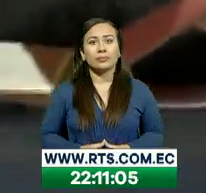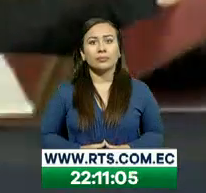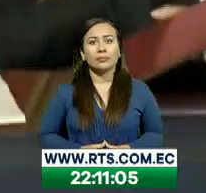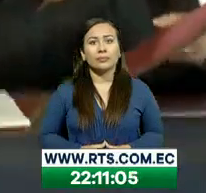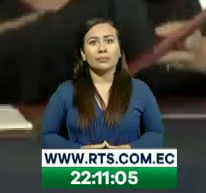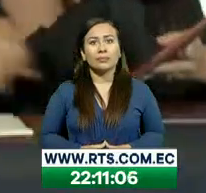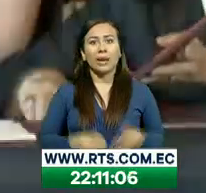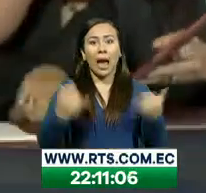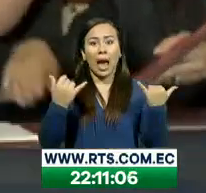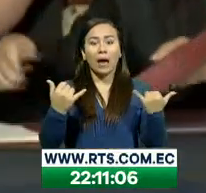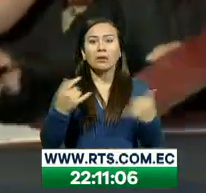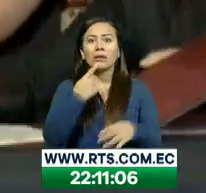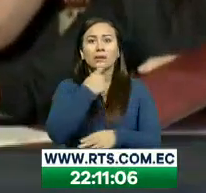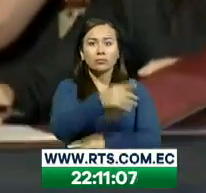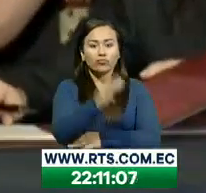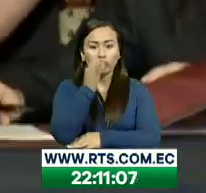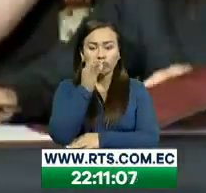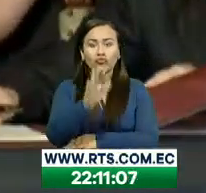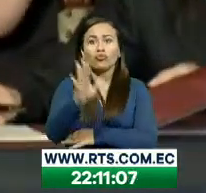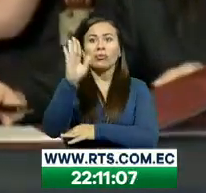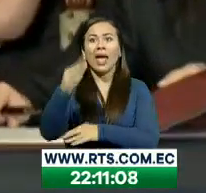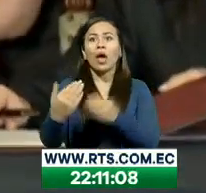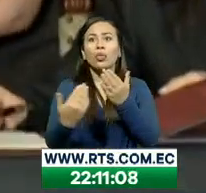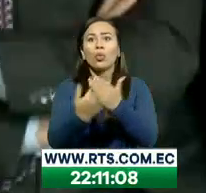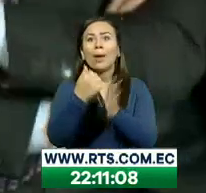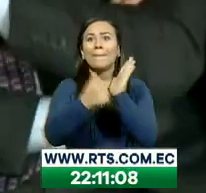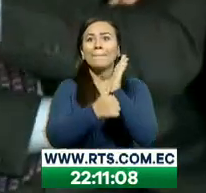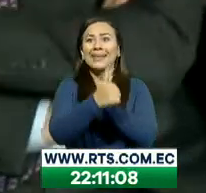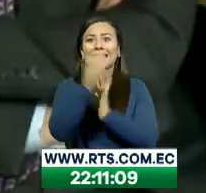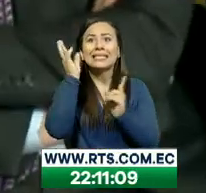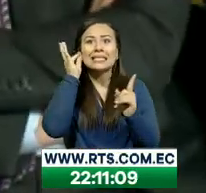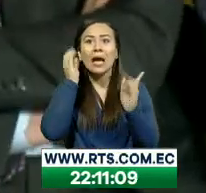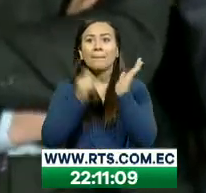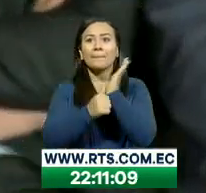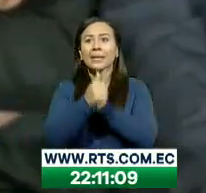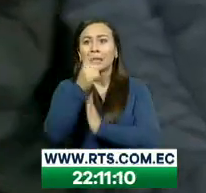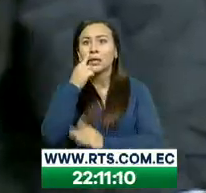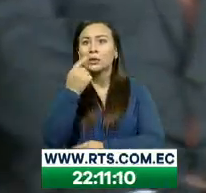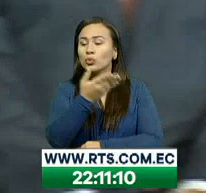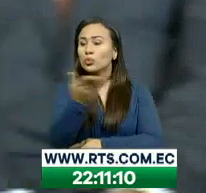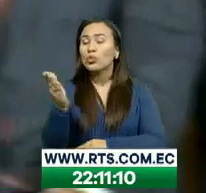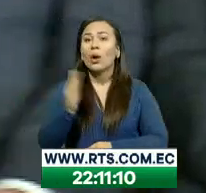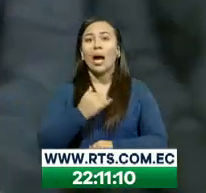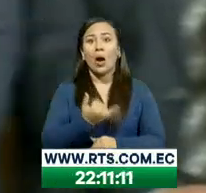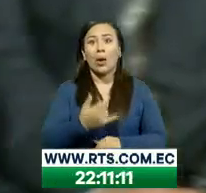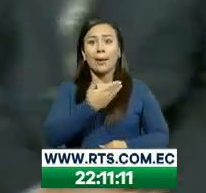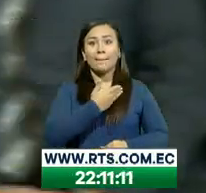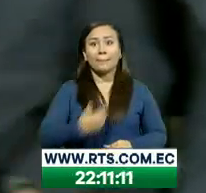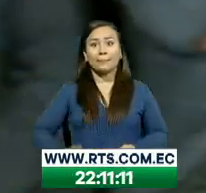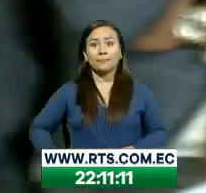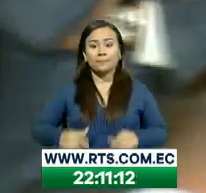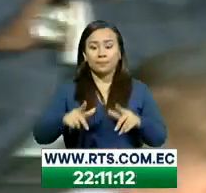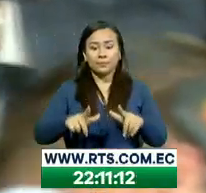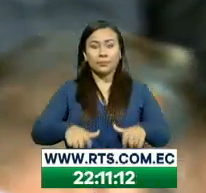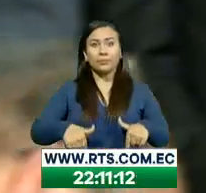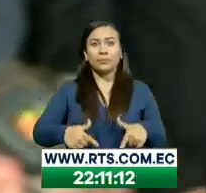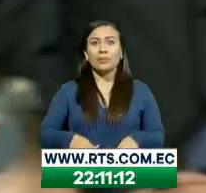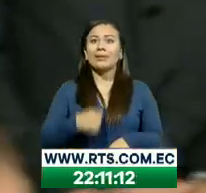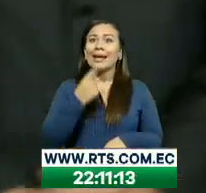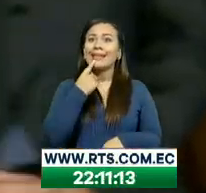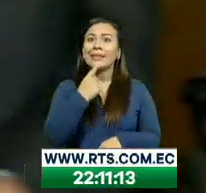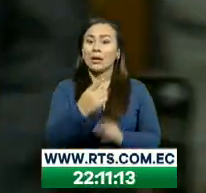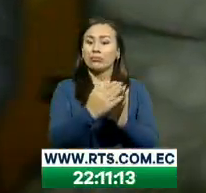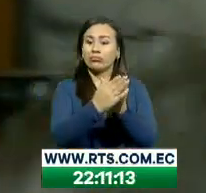Con la toma del respectivo juramento a los nuevos ministros y ministras, el presidente Lenín Moreno oficializó 7 cambios dentro